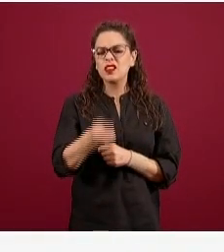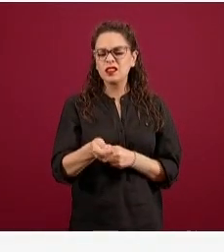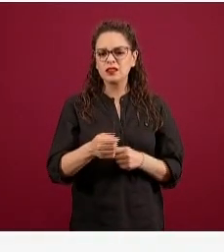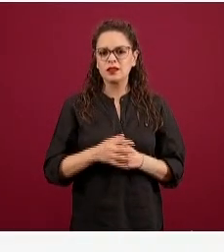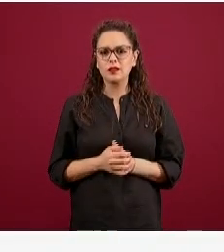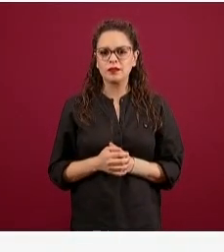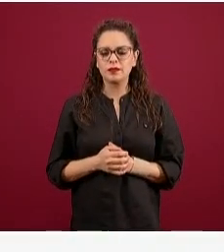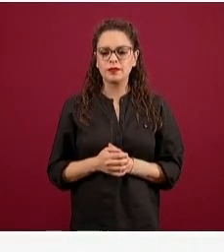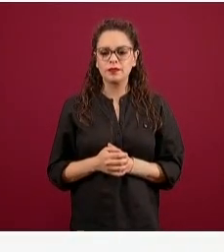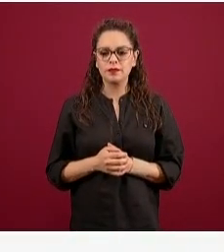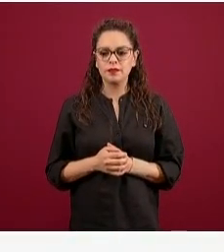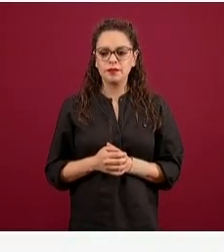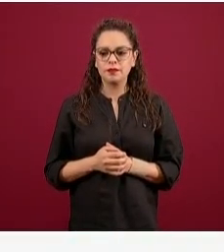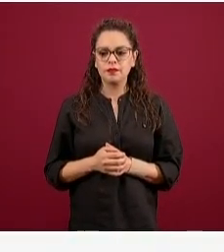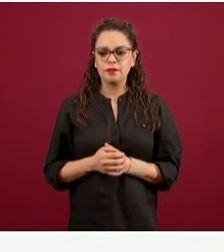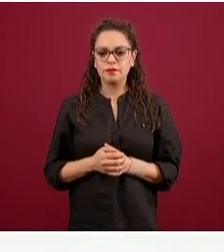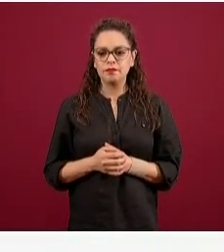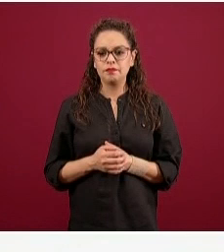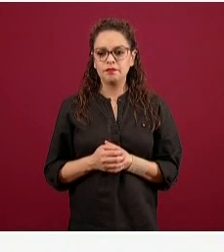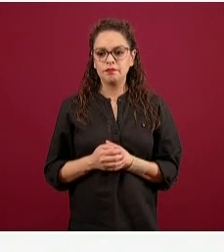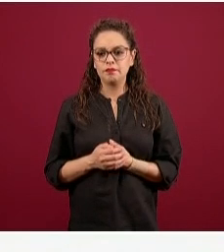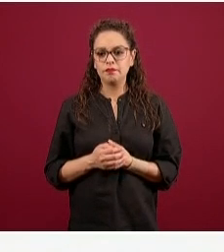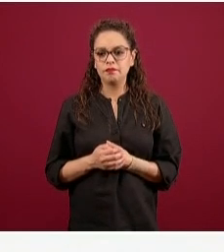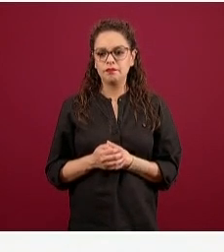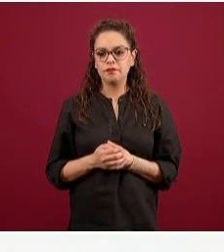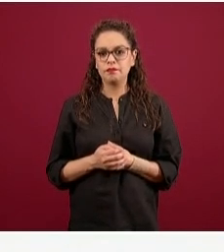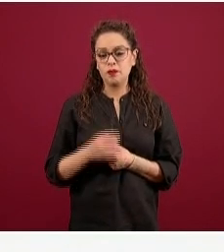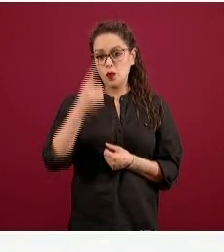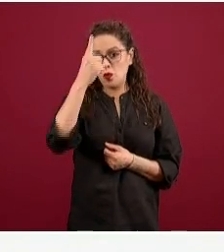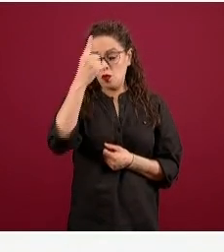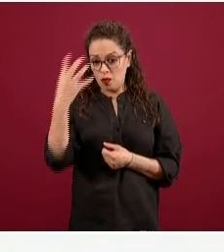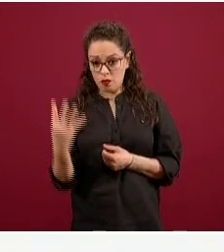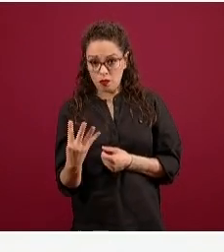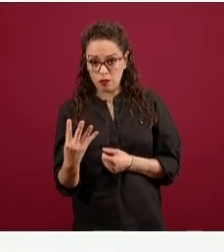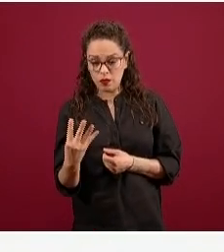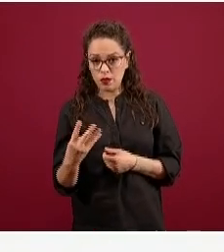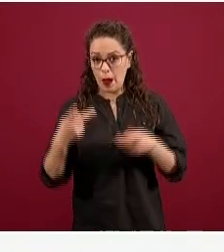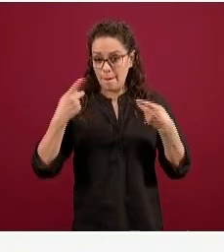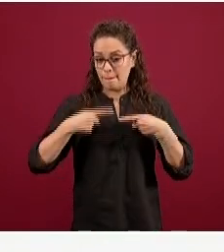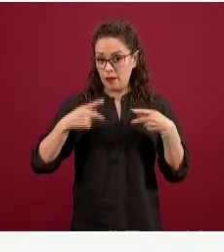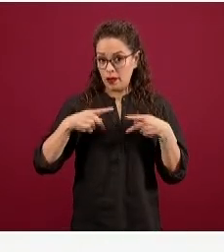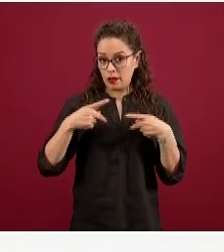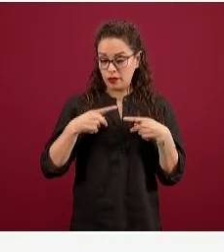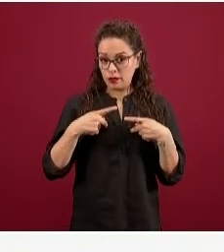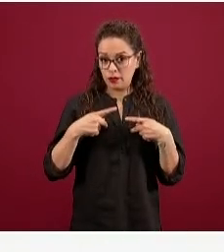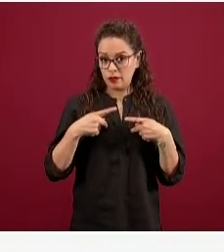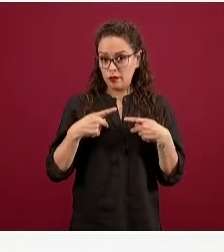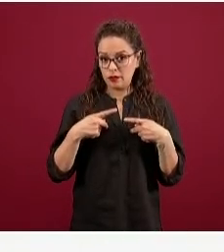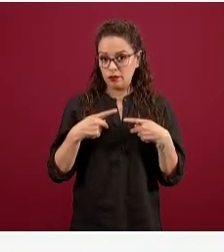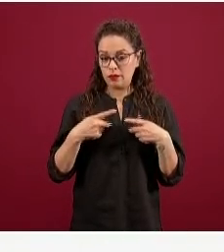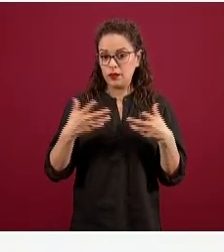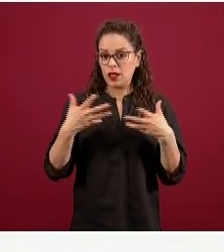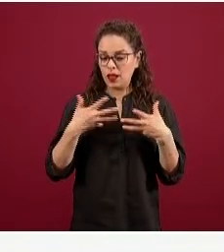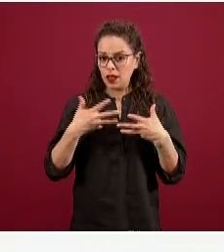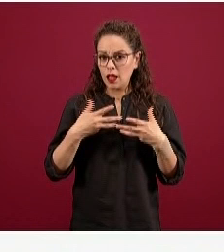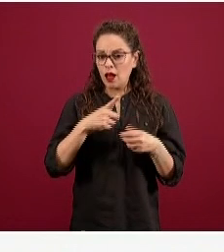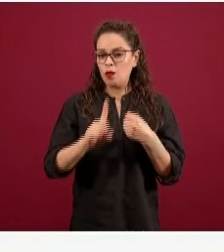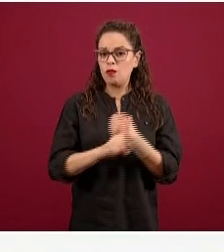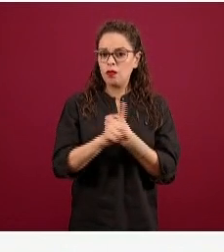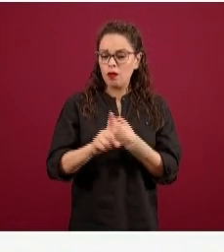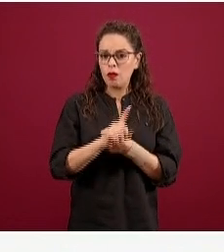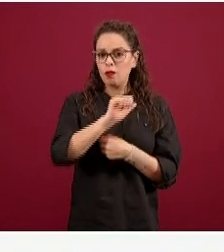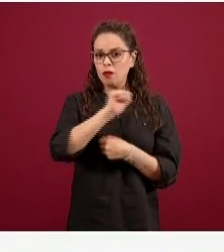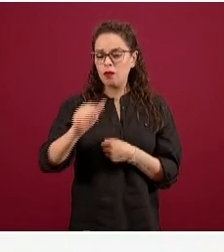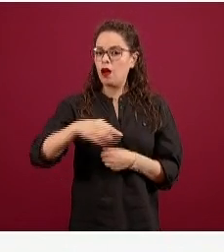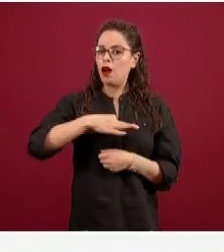que una cuarta parte de las personas que han tenido infecciones respiratorias